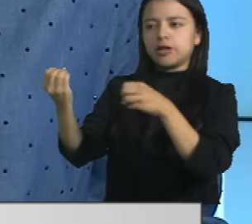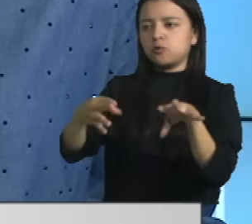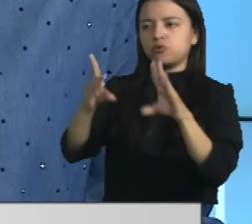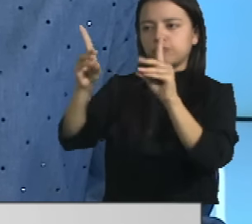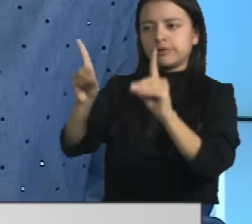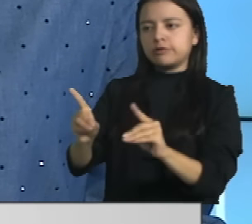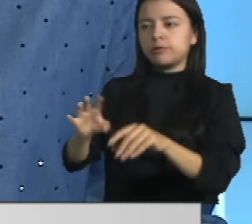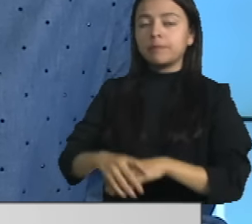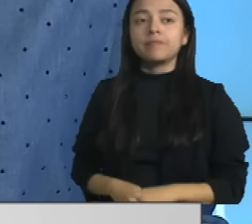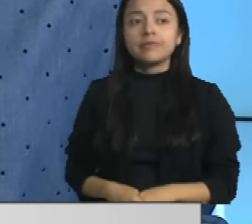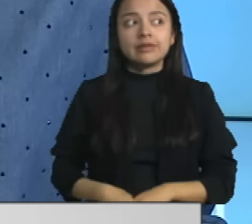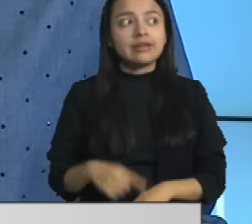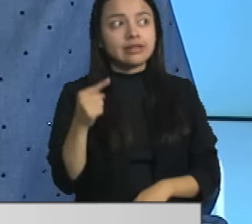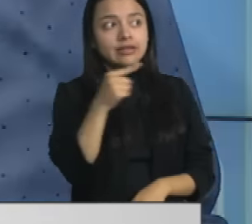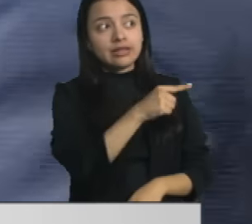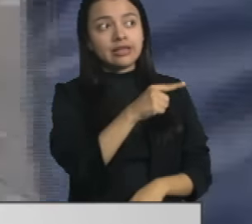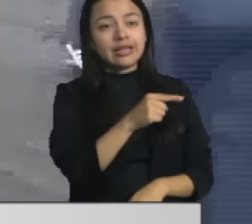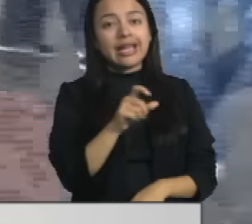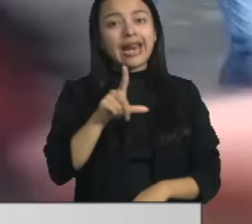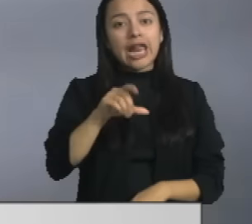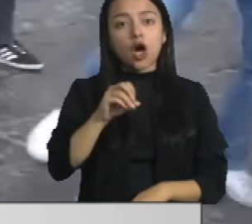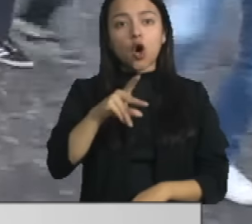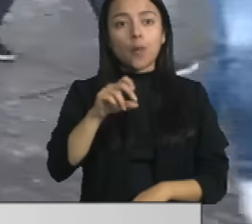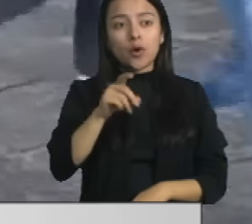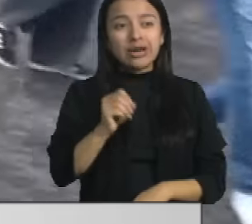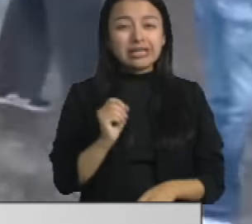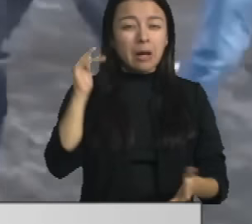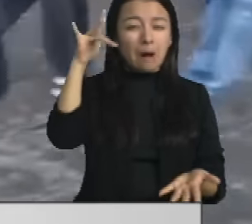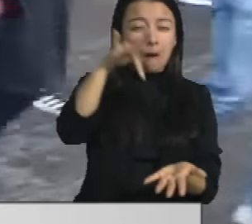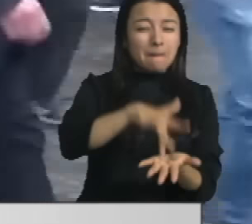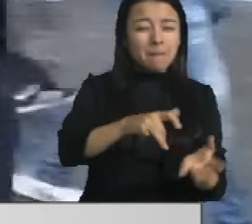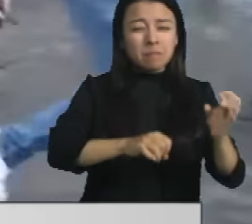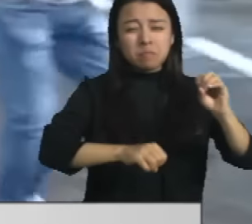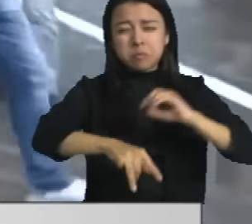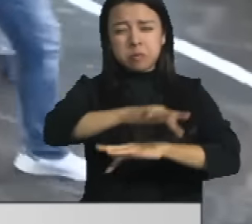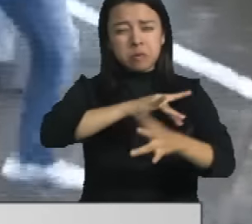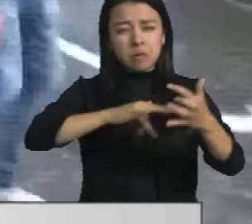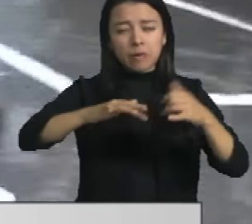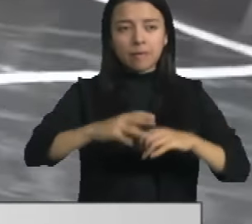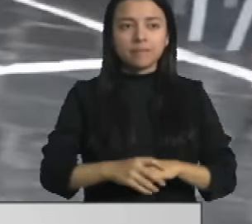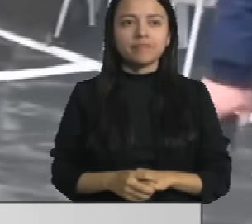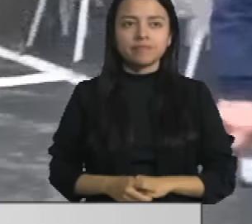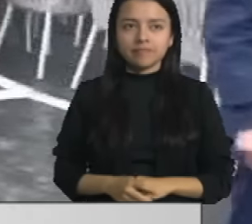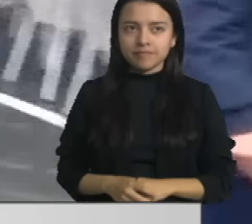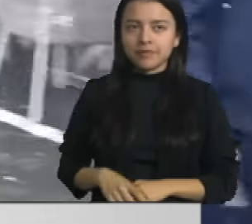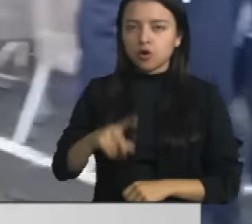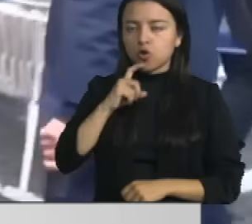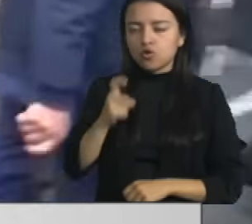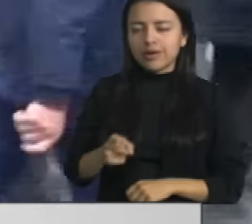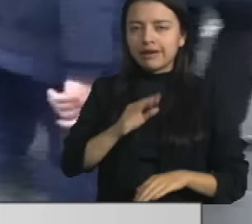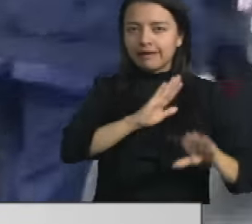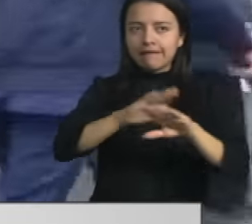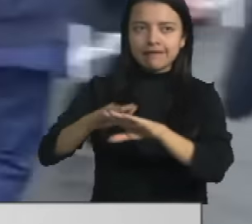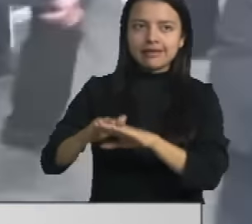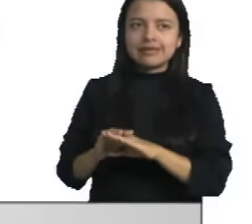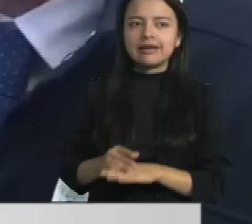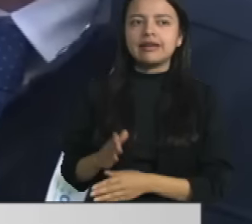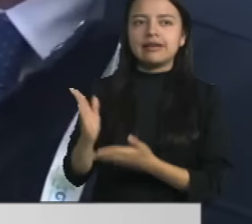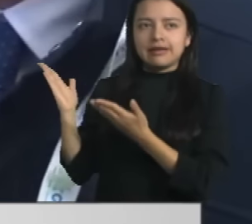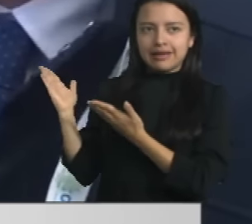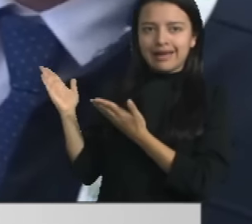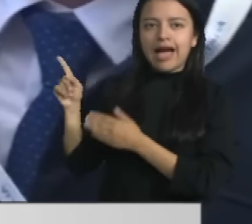edificios residenciales en Leópolis. El Parlamento ucraniano confirmó que el ministro de Asuntos Exteriores, Dmytro